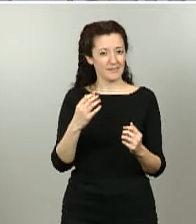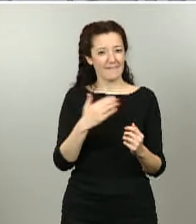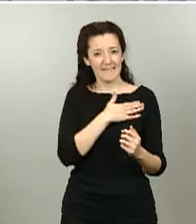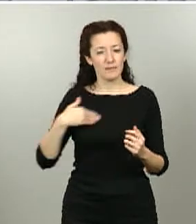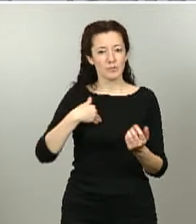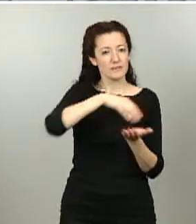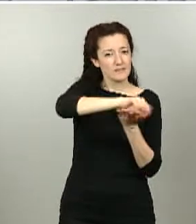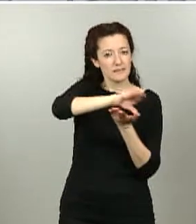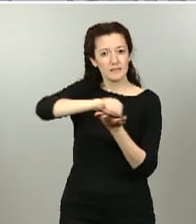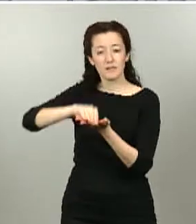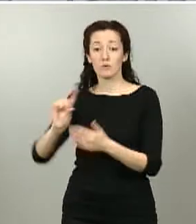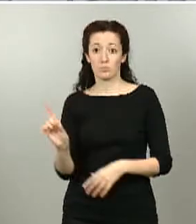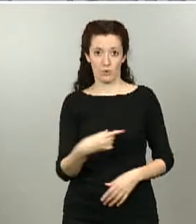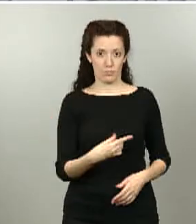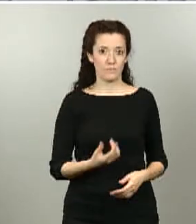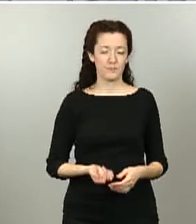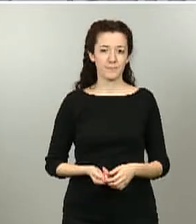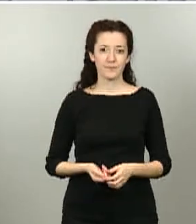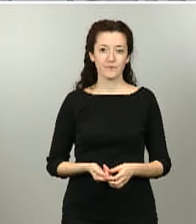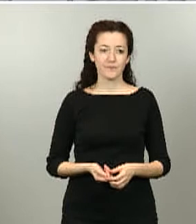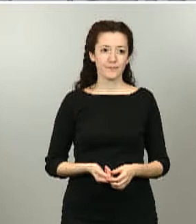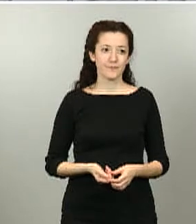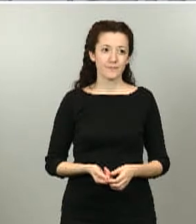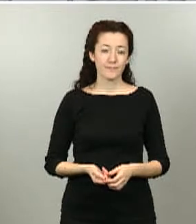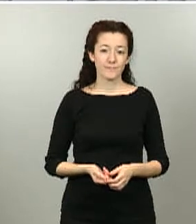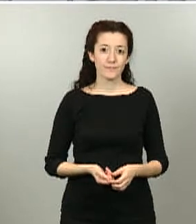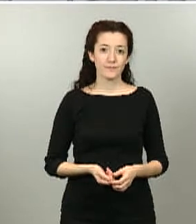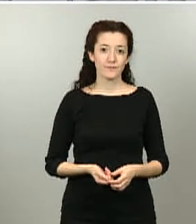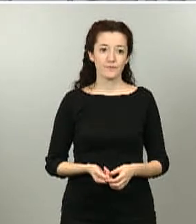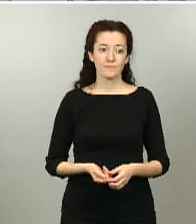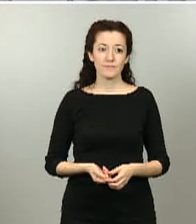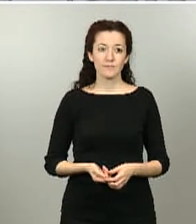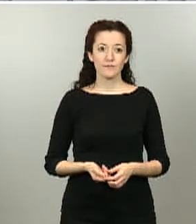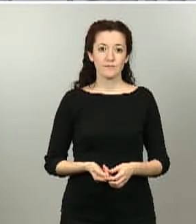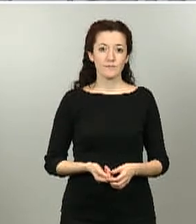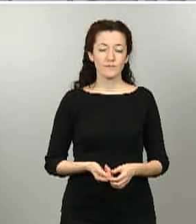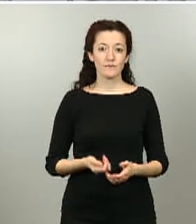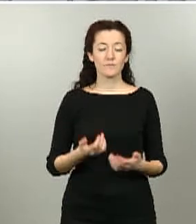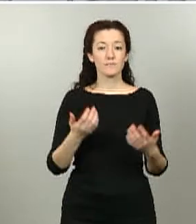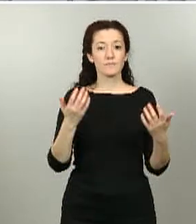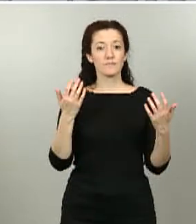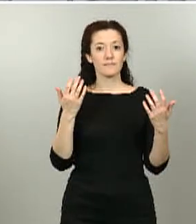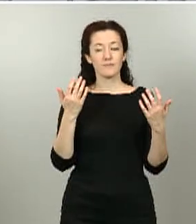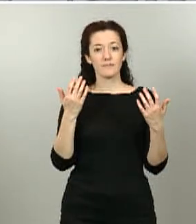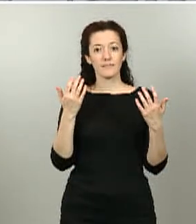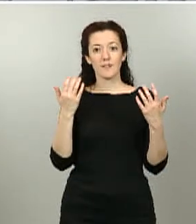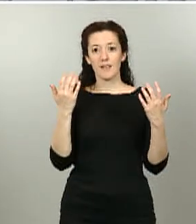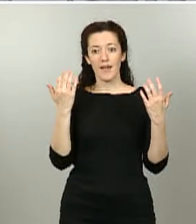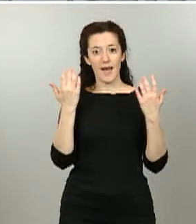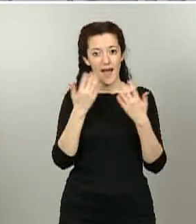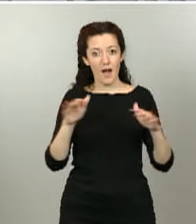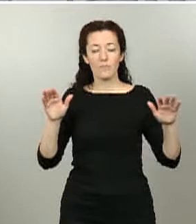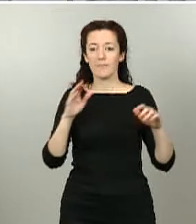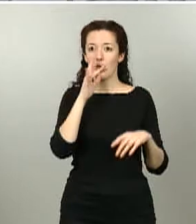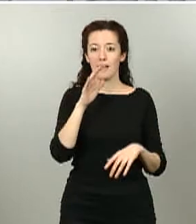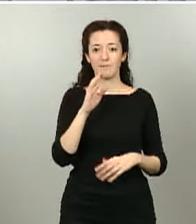Por lo tanto, si estamos viendo que a pesar de buscar los casos mucho más, a pesar de hacer muchas más PCRs,